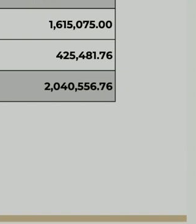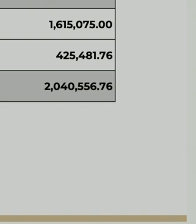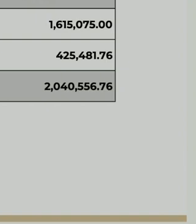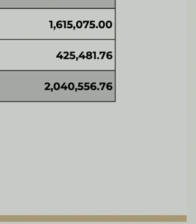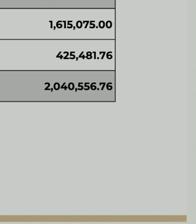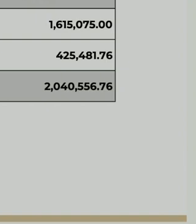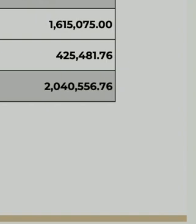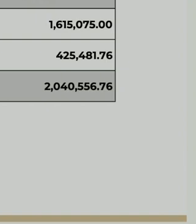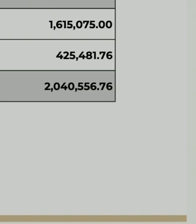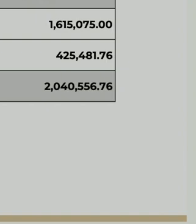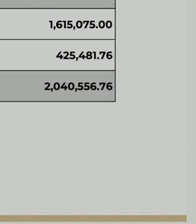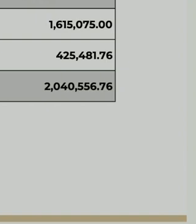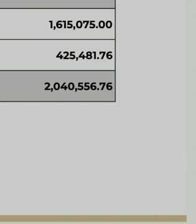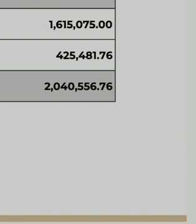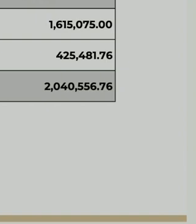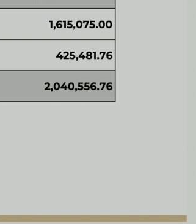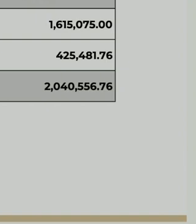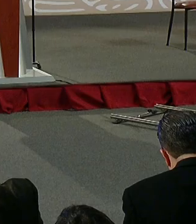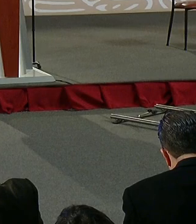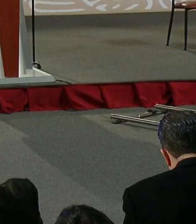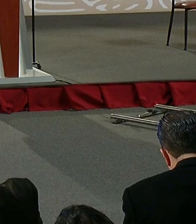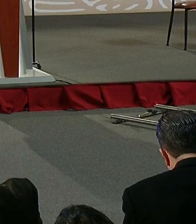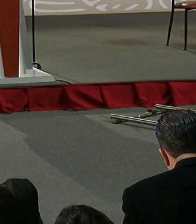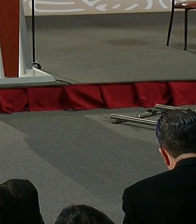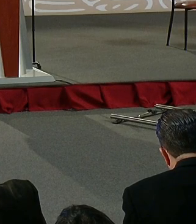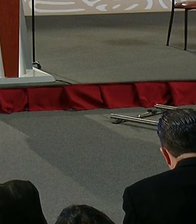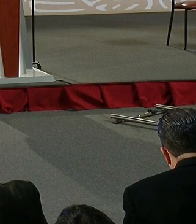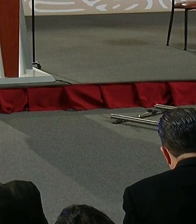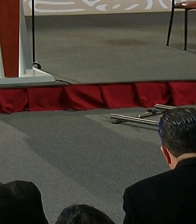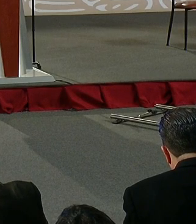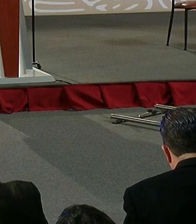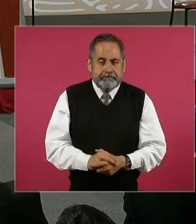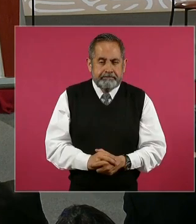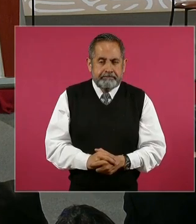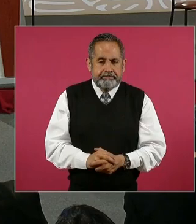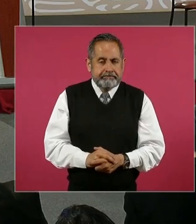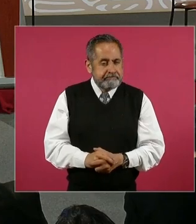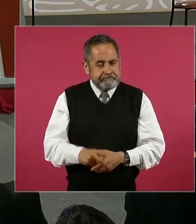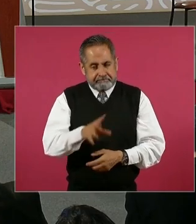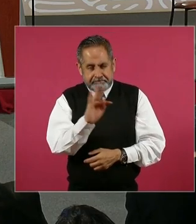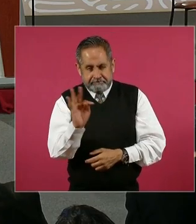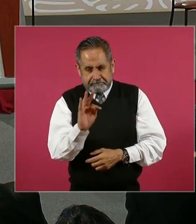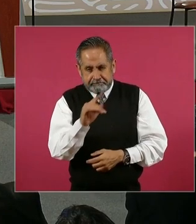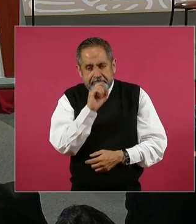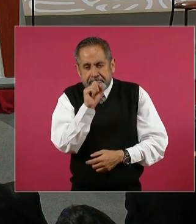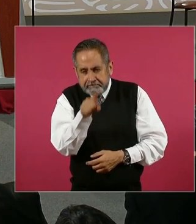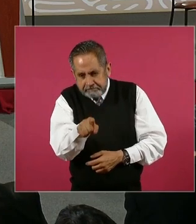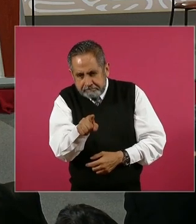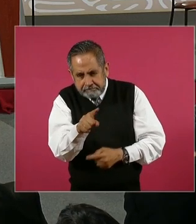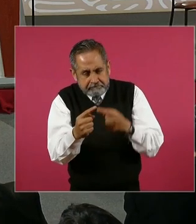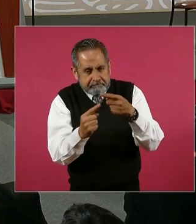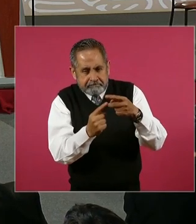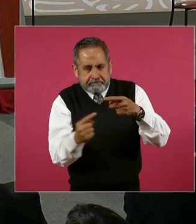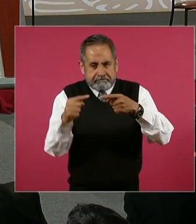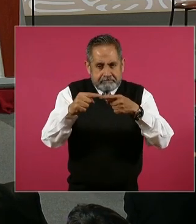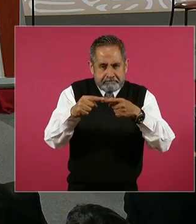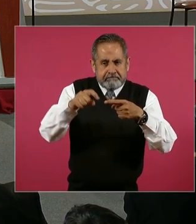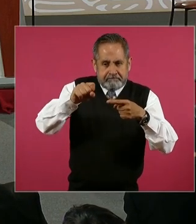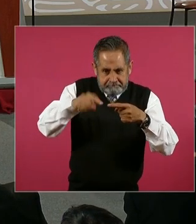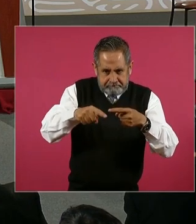año de 2017 es posible que sea el mismo